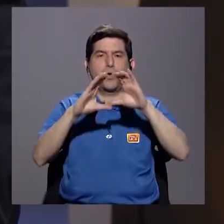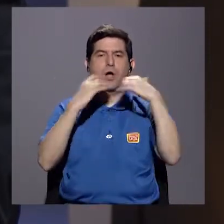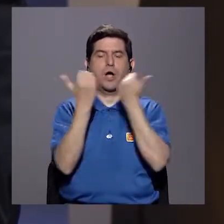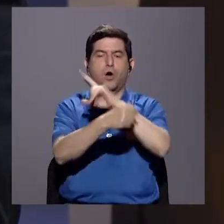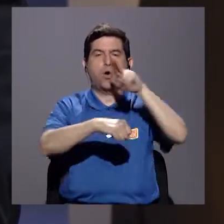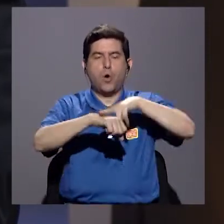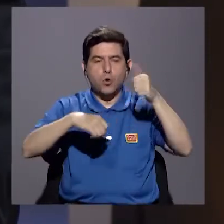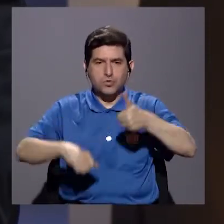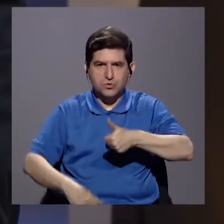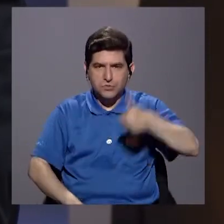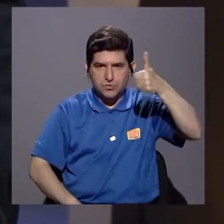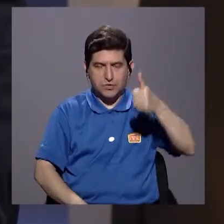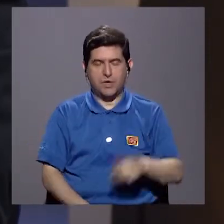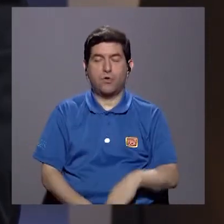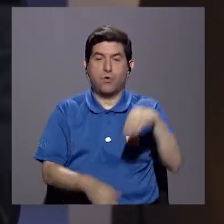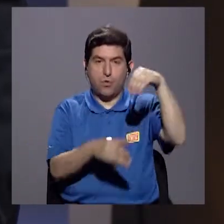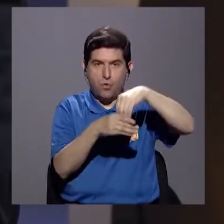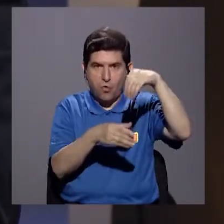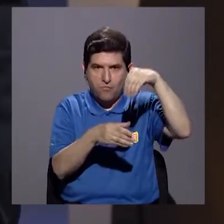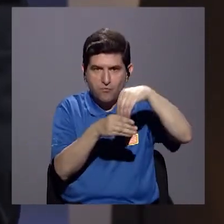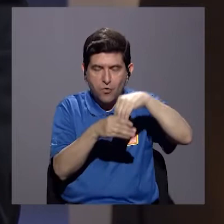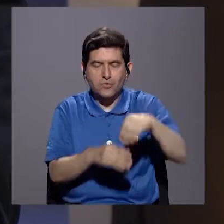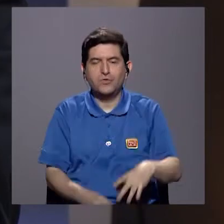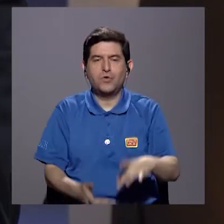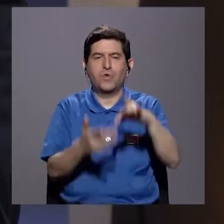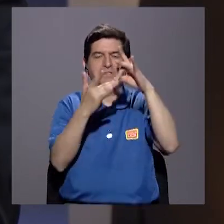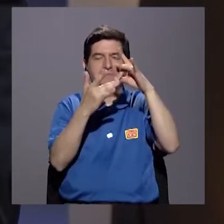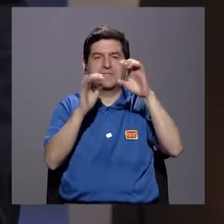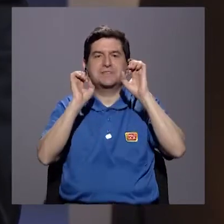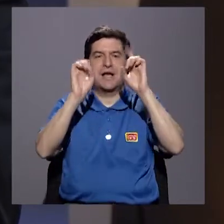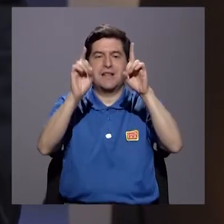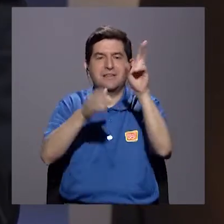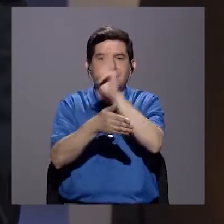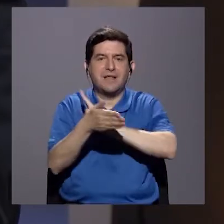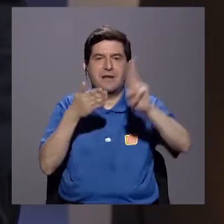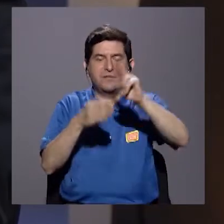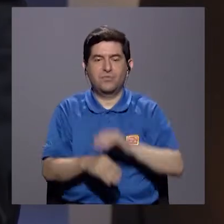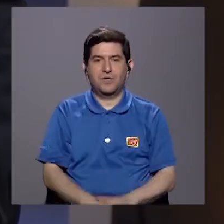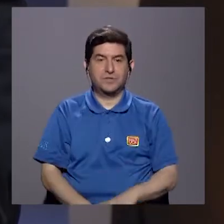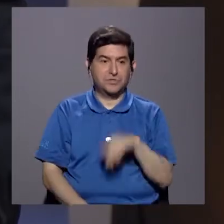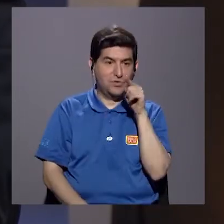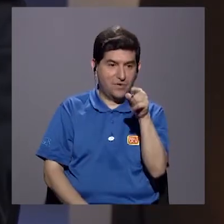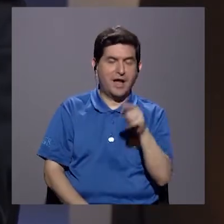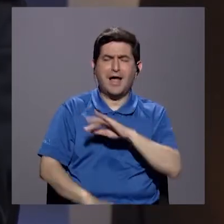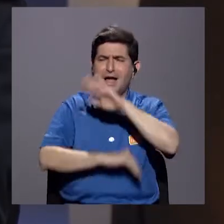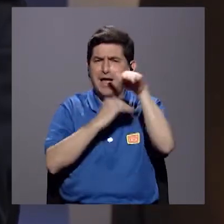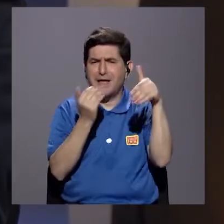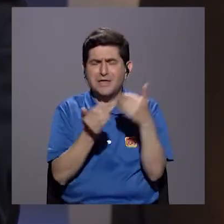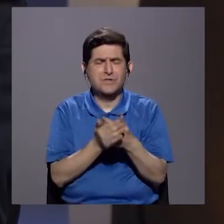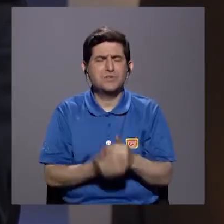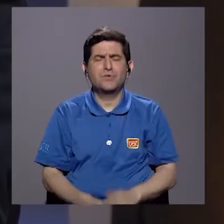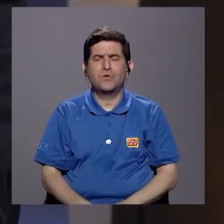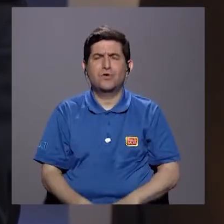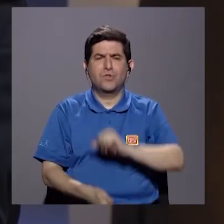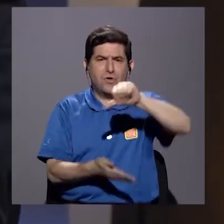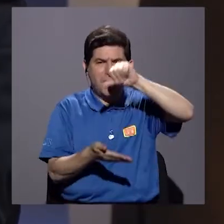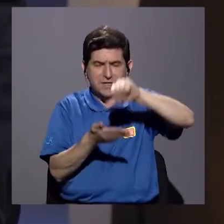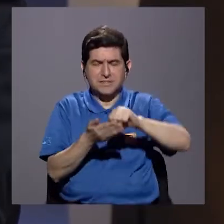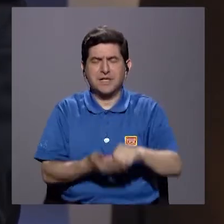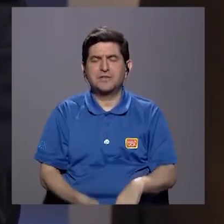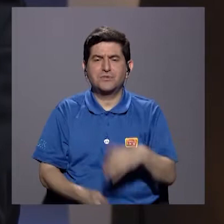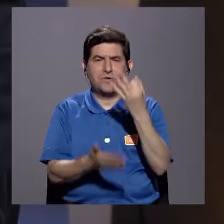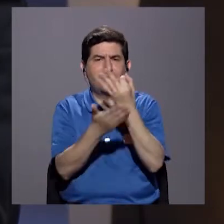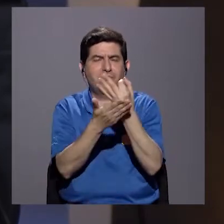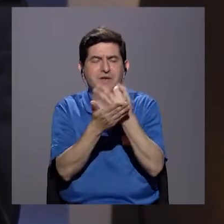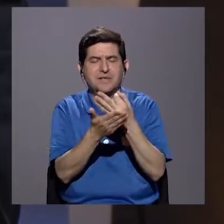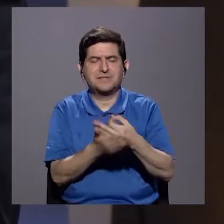sistemáticamente ha hecho CONARE, usando fondos del Fondo Especial de la Educación Superior. Todo el SENAT es financiado por el